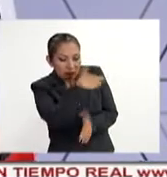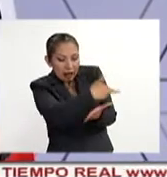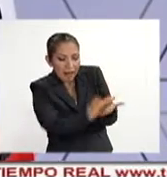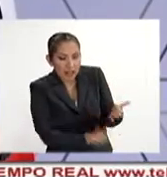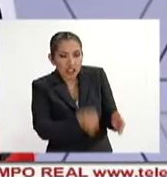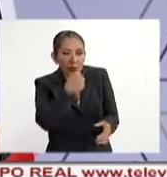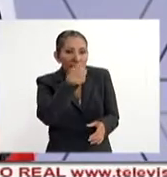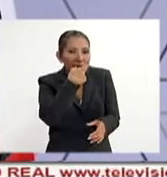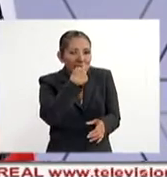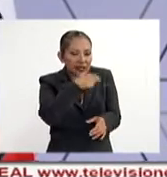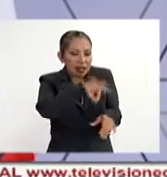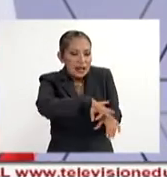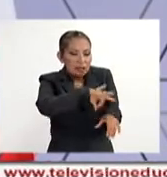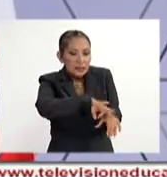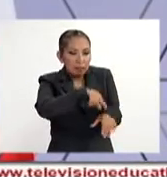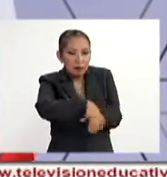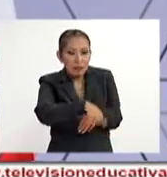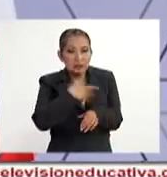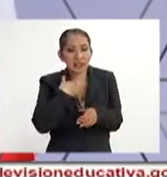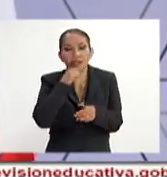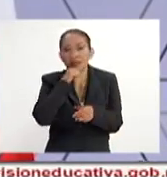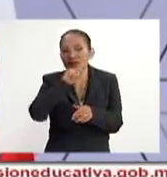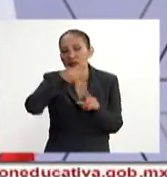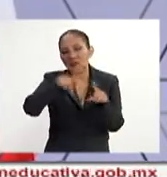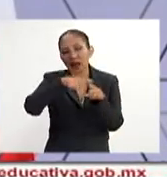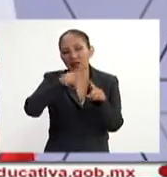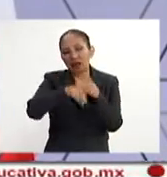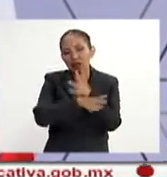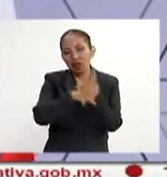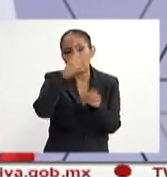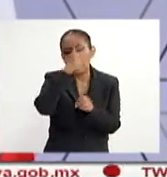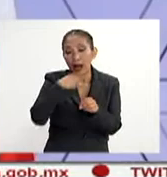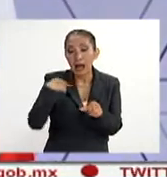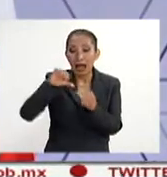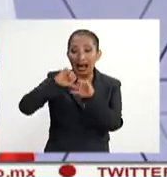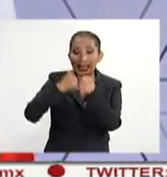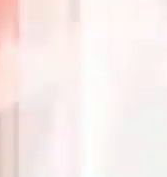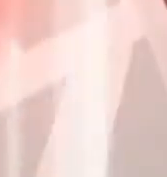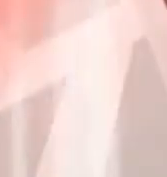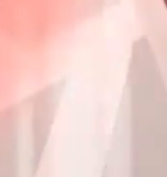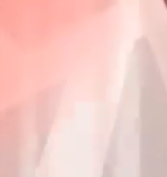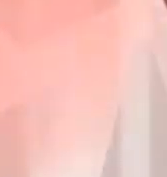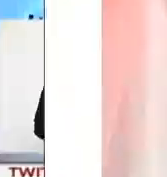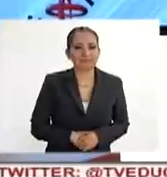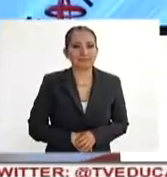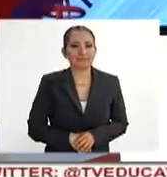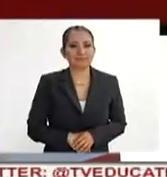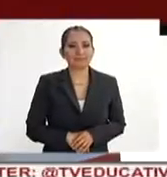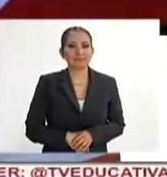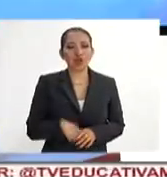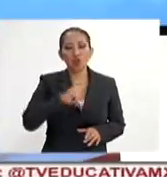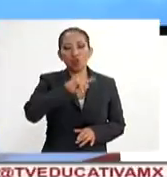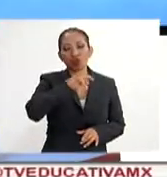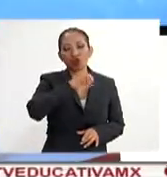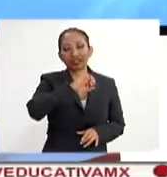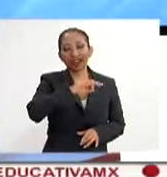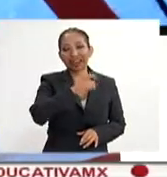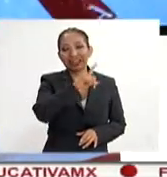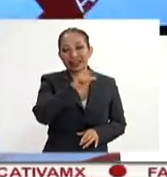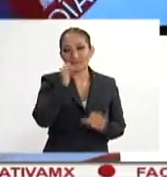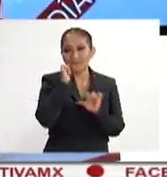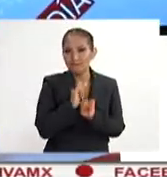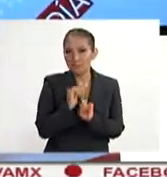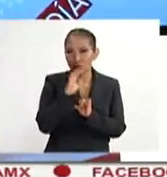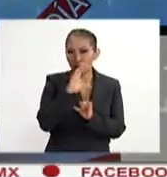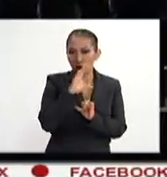registro de medicamentos, dispositivos y demás a las agencias regulatorias. Julio Sánchez Itepos, titular